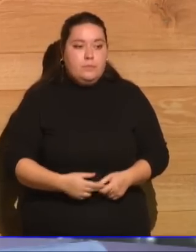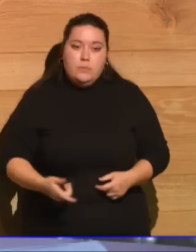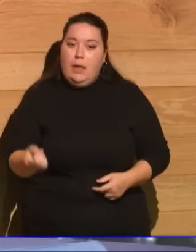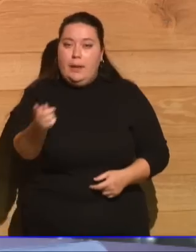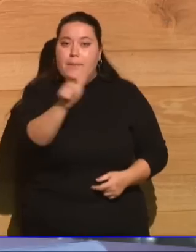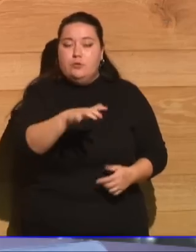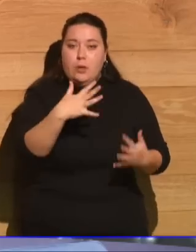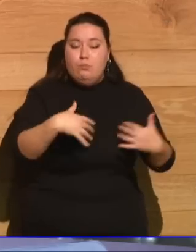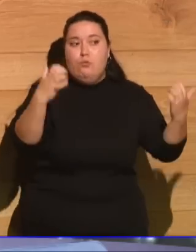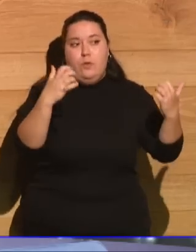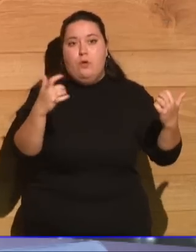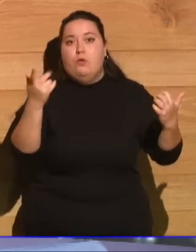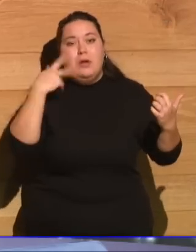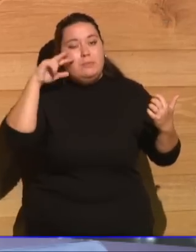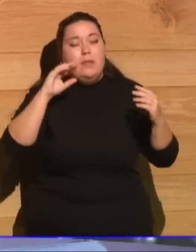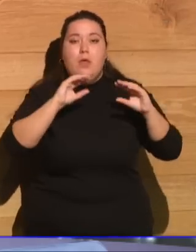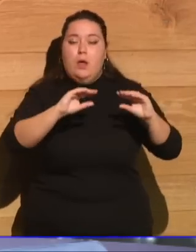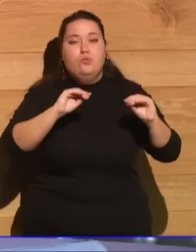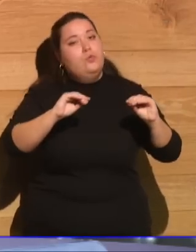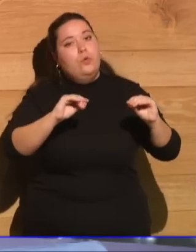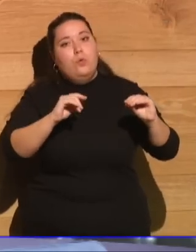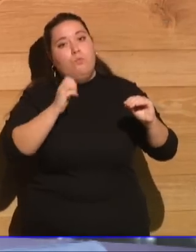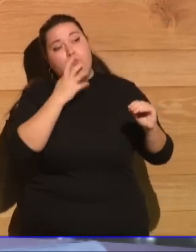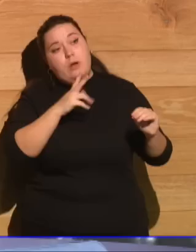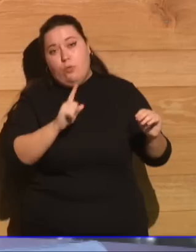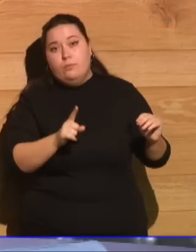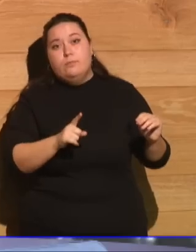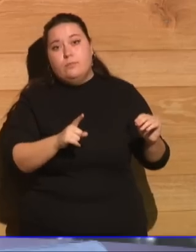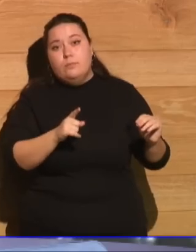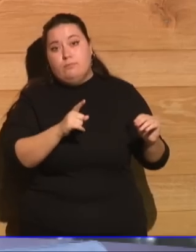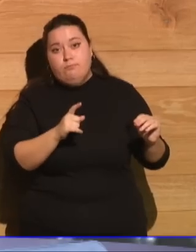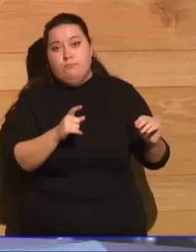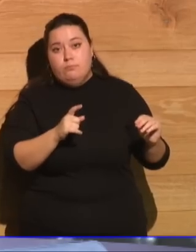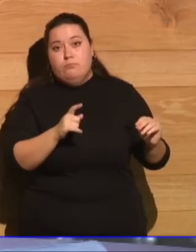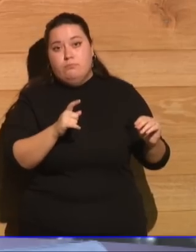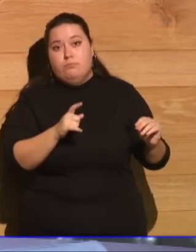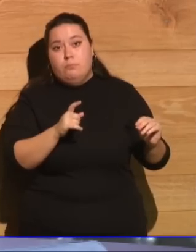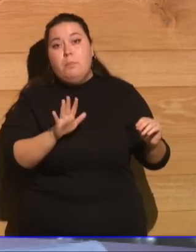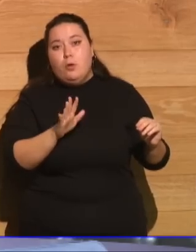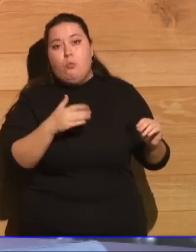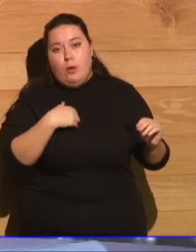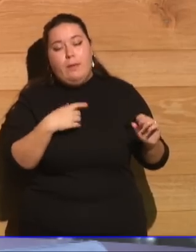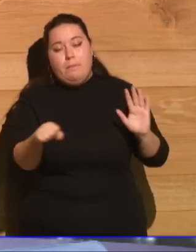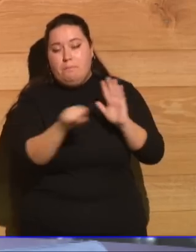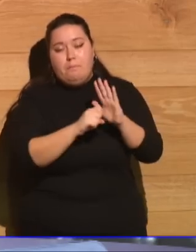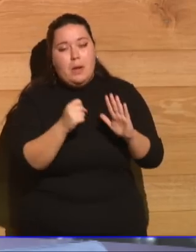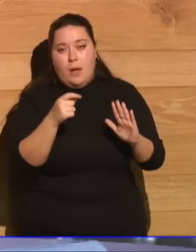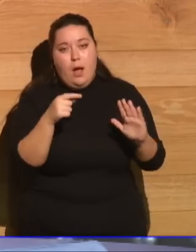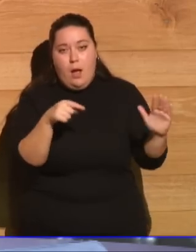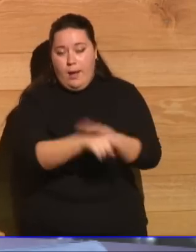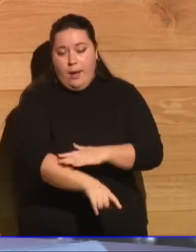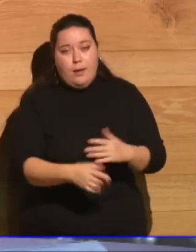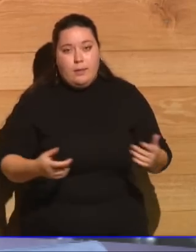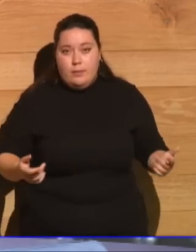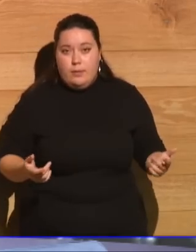vivir una experiencia que en muchos aspectos no va a ser grata, pero que va a dejar huella. Y les va a dejar una marca